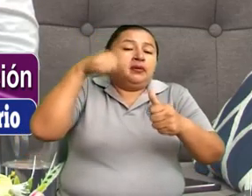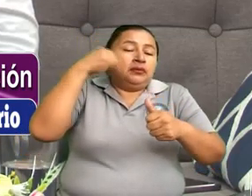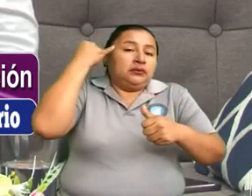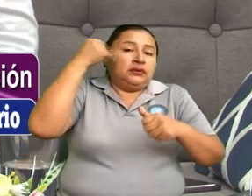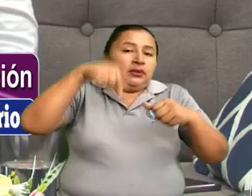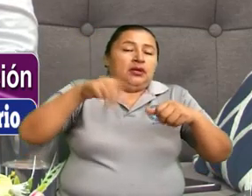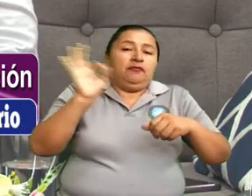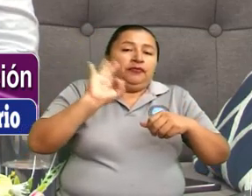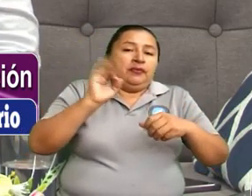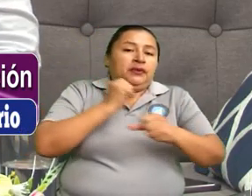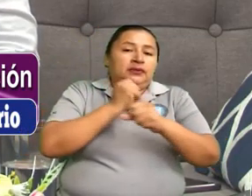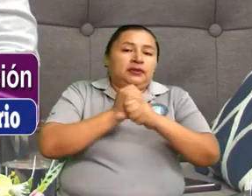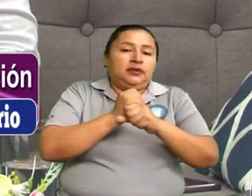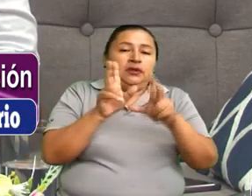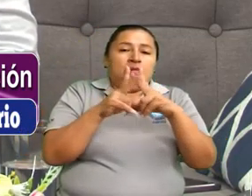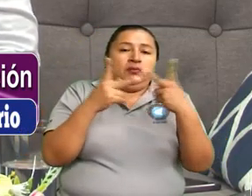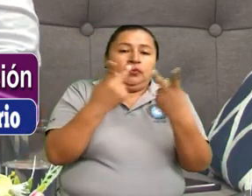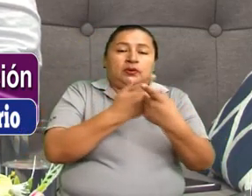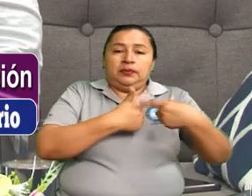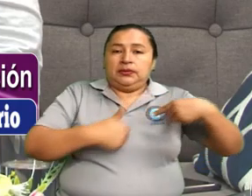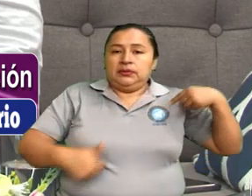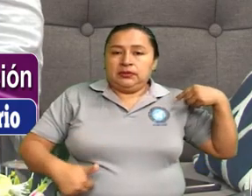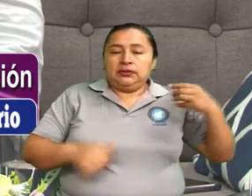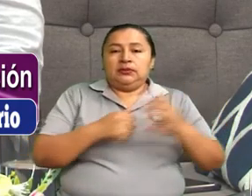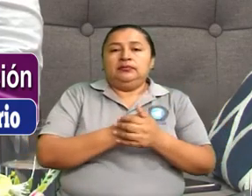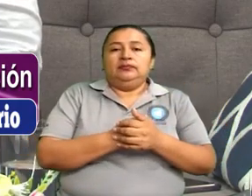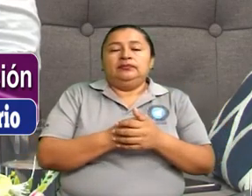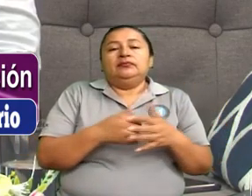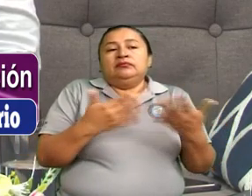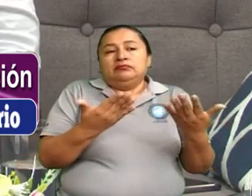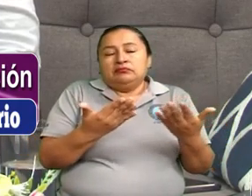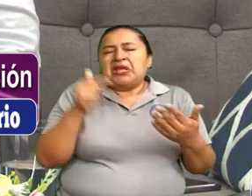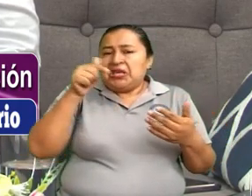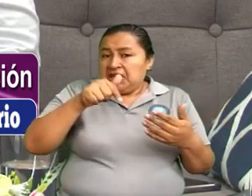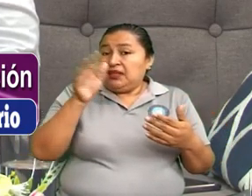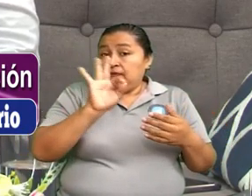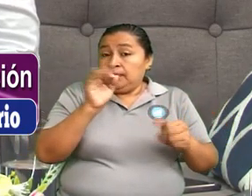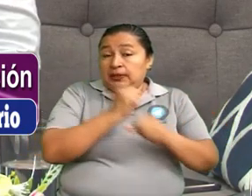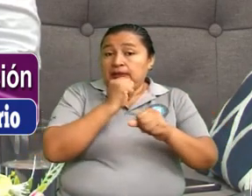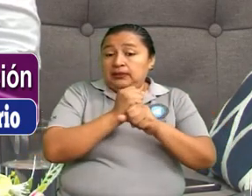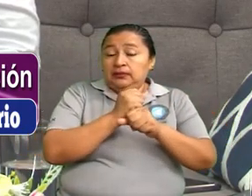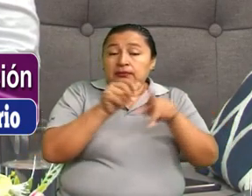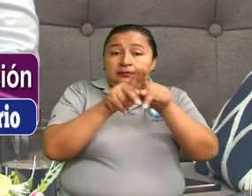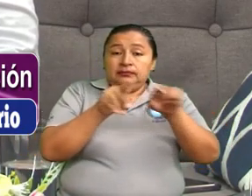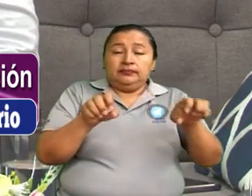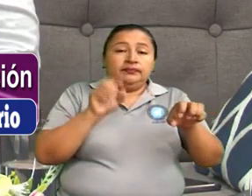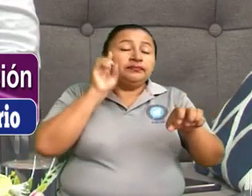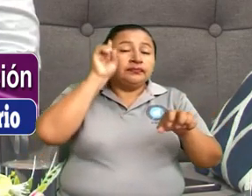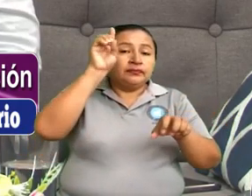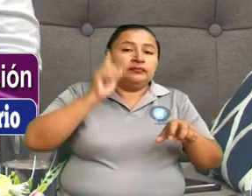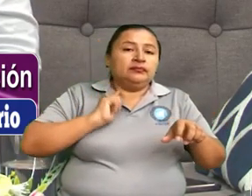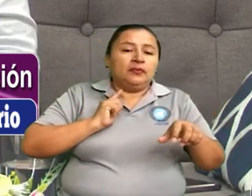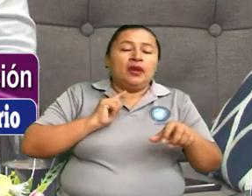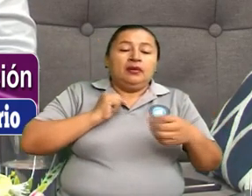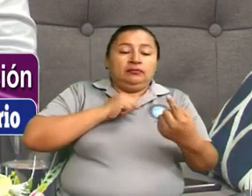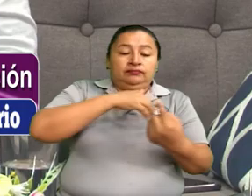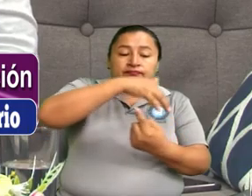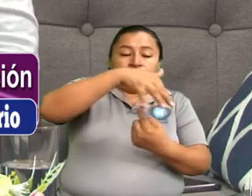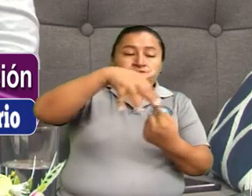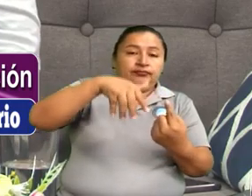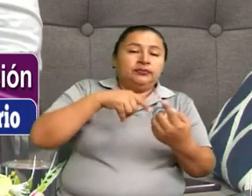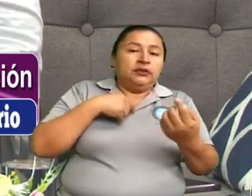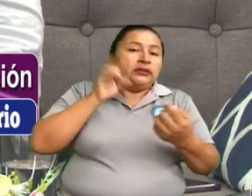modelo de pueblo presidente. Okay. Entonces, y este modelo donde el plan de desarrollo gira en torno al desarrollo